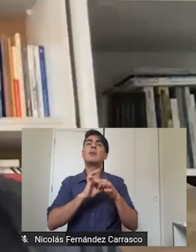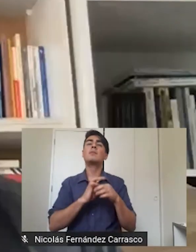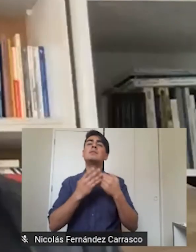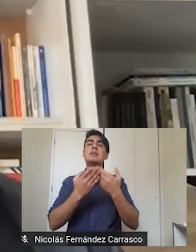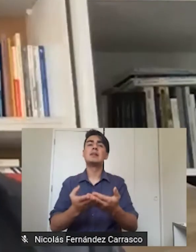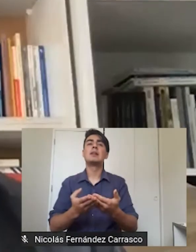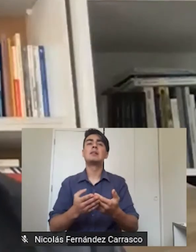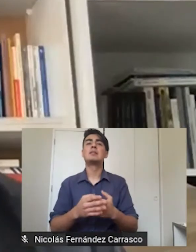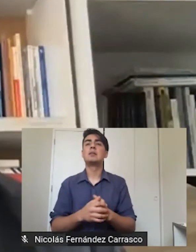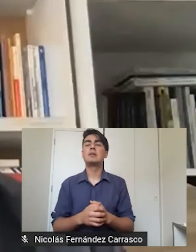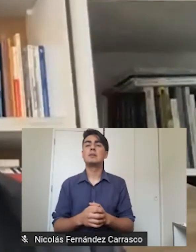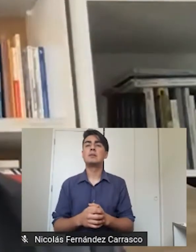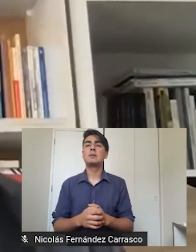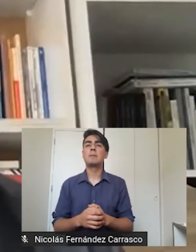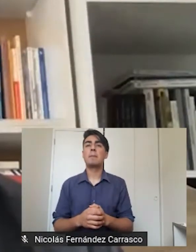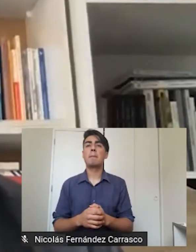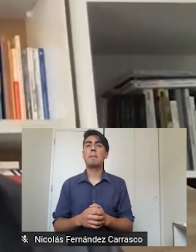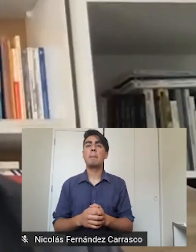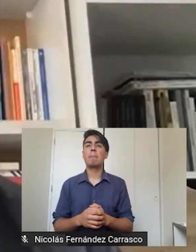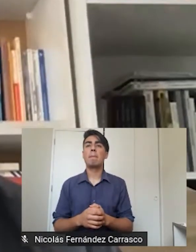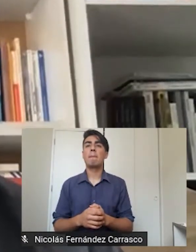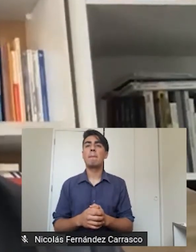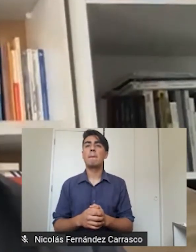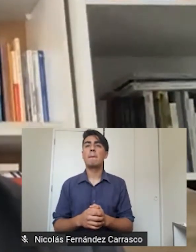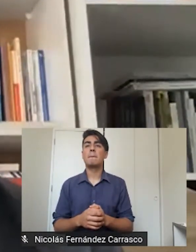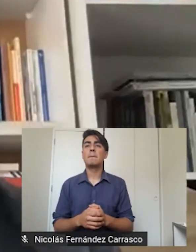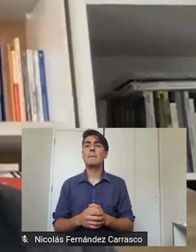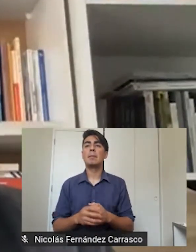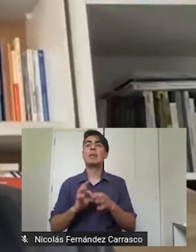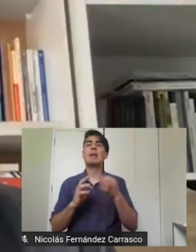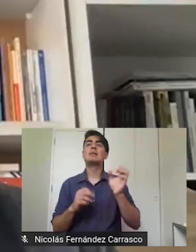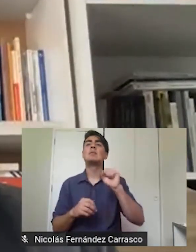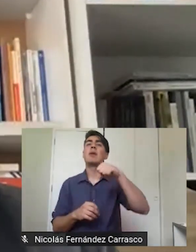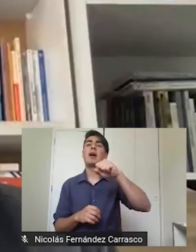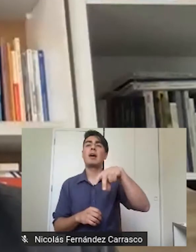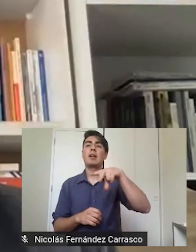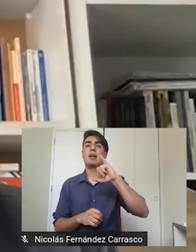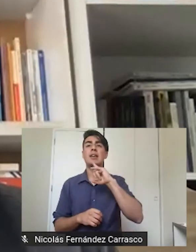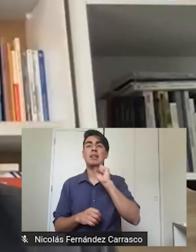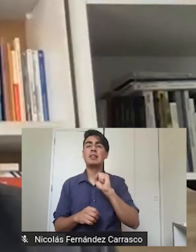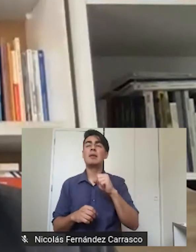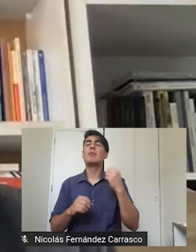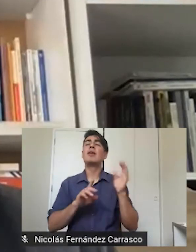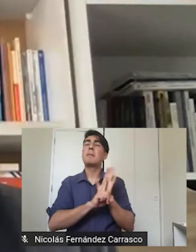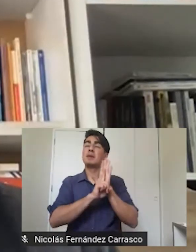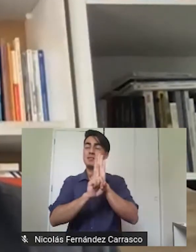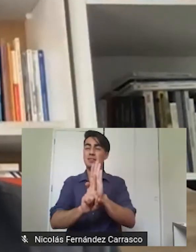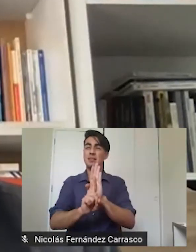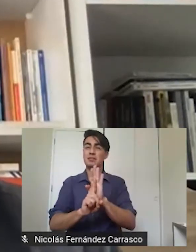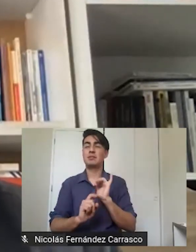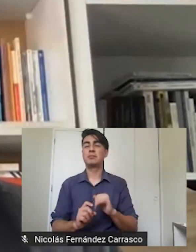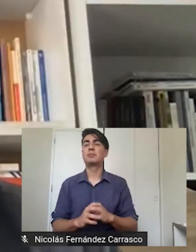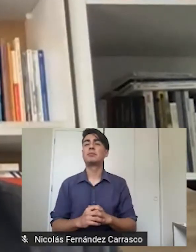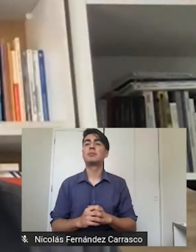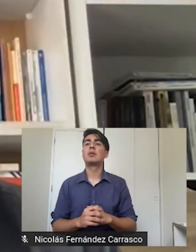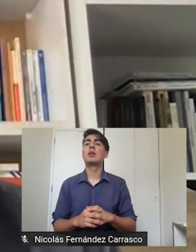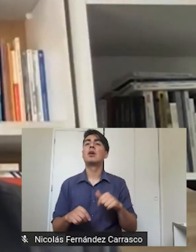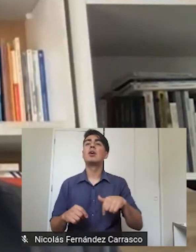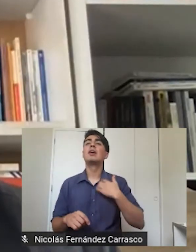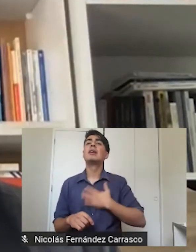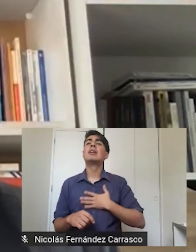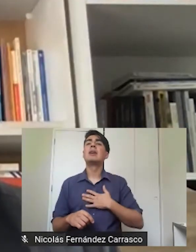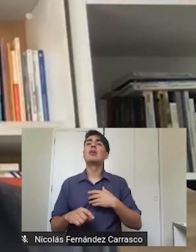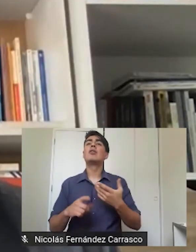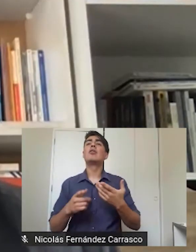Muchísimas gracias, profesora Marcela. Muchas gracias, Anita, por su presentación del día de hoy. Creo que hablar